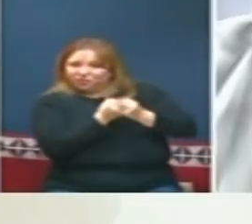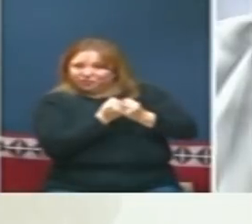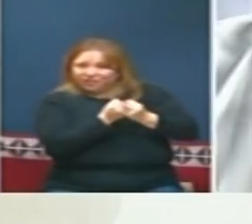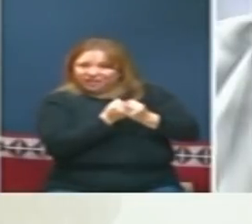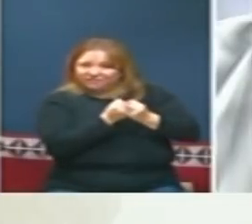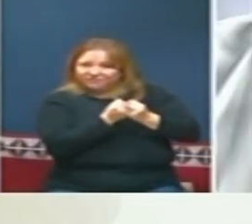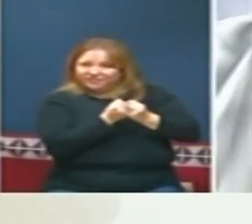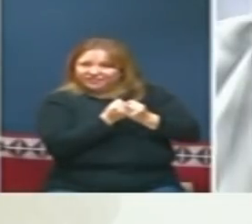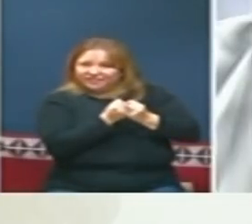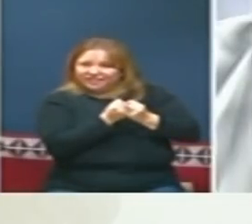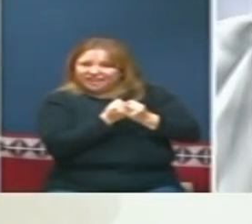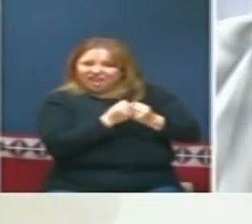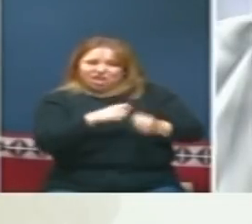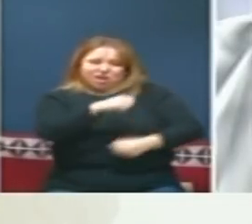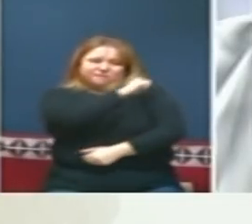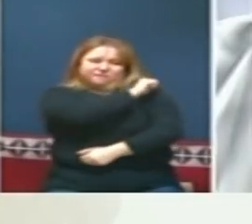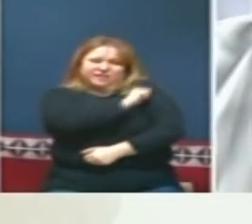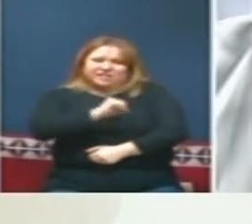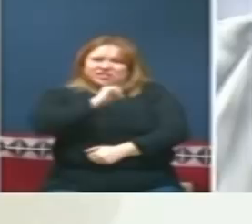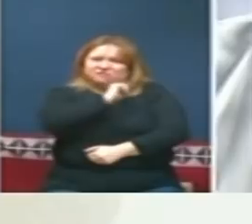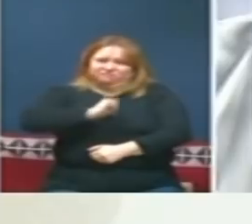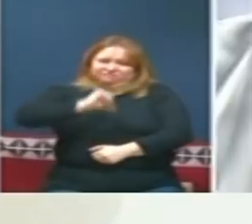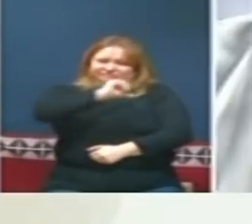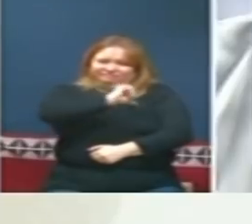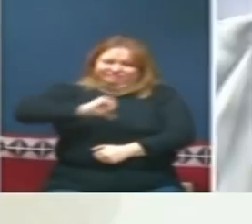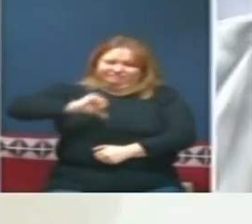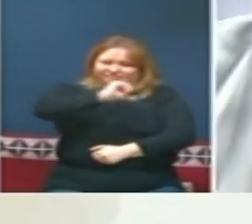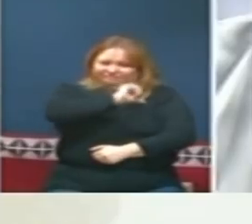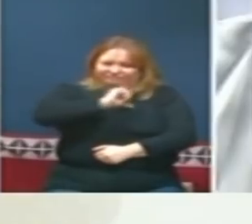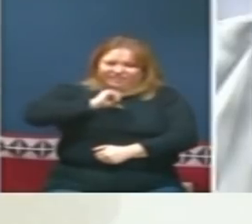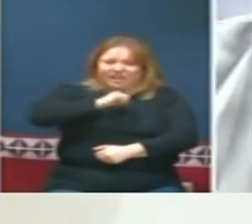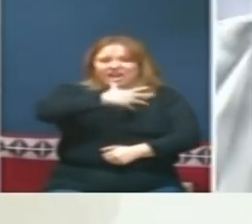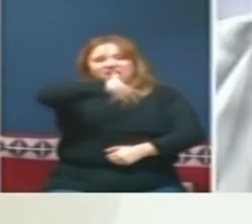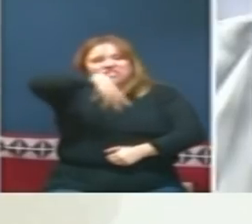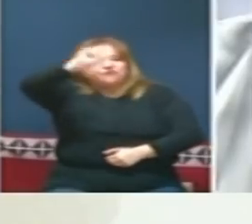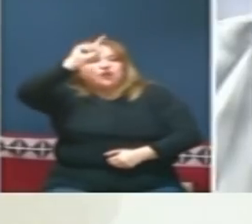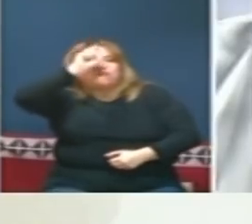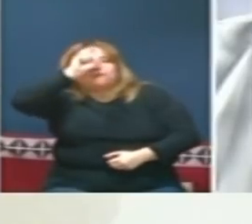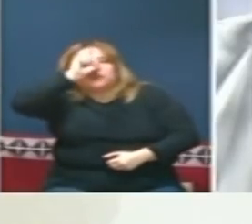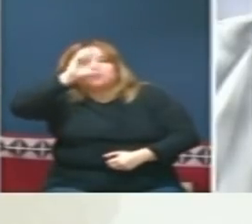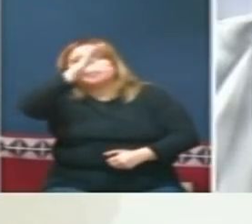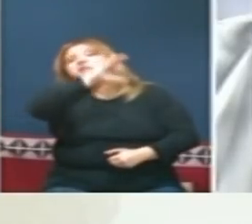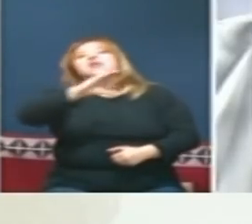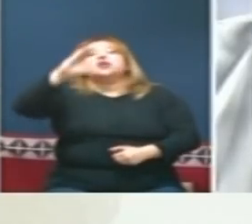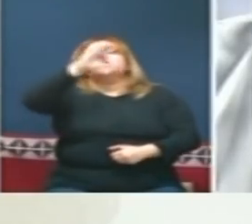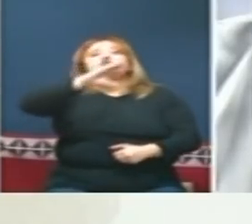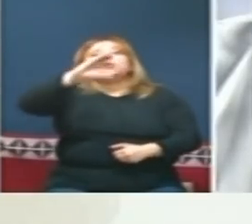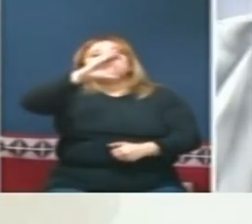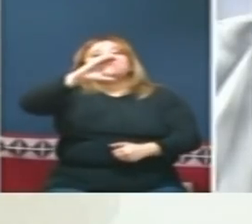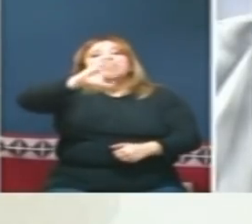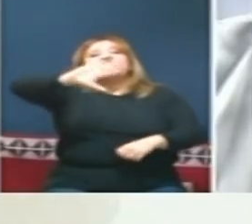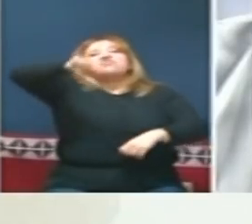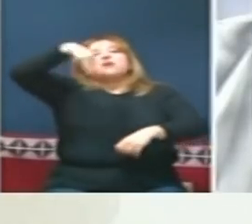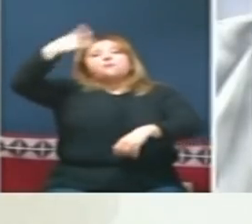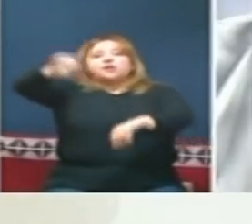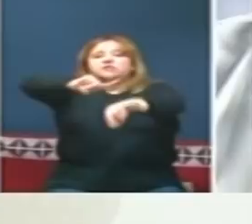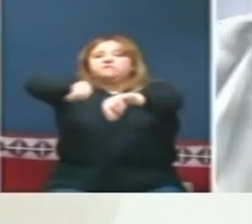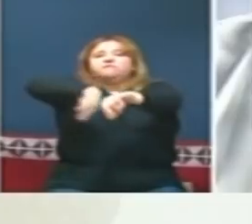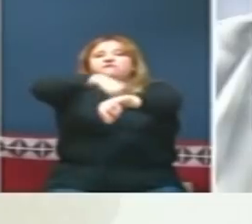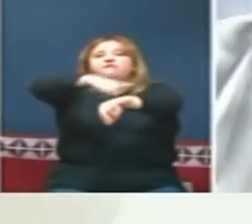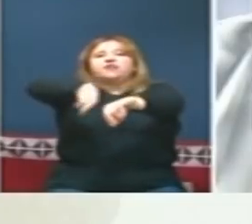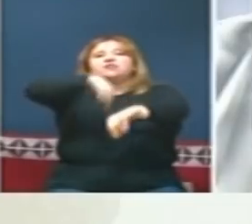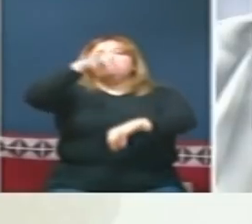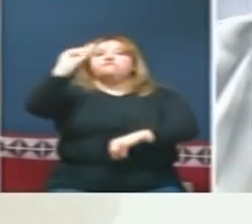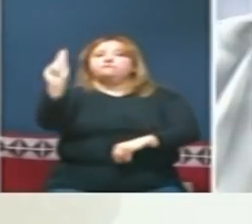Fue gravemente herido y así fue transportado al hospital de Chilecito, donde horas más tarde